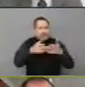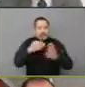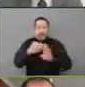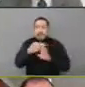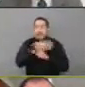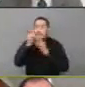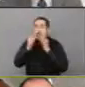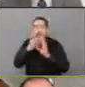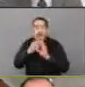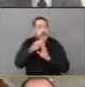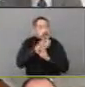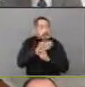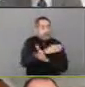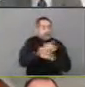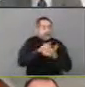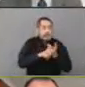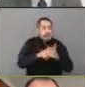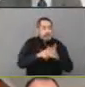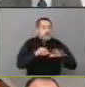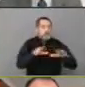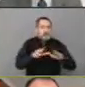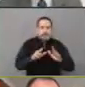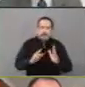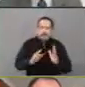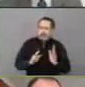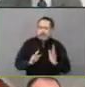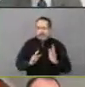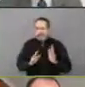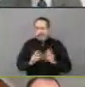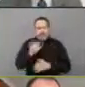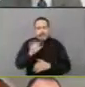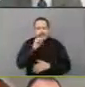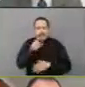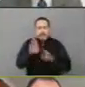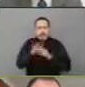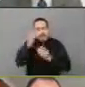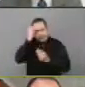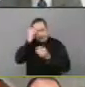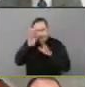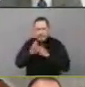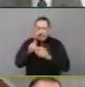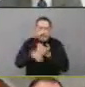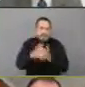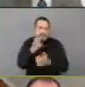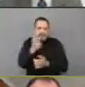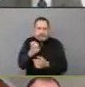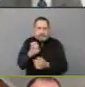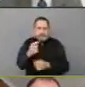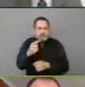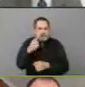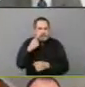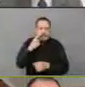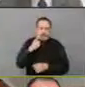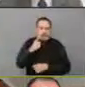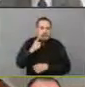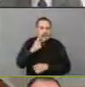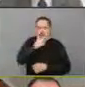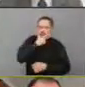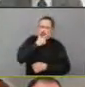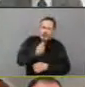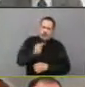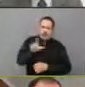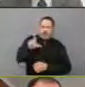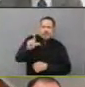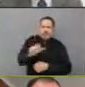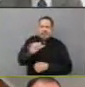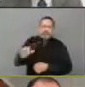de pre-campaña y sobre esta reflexión sobre el uso misógino y sexista del